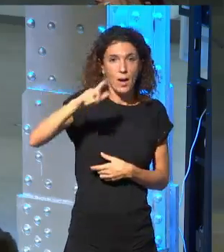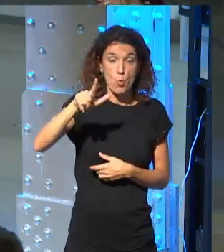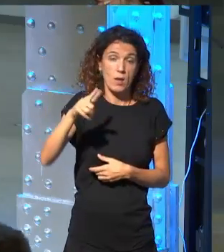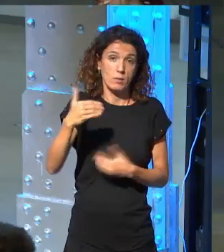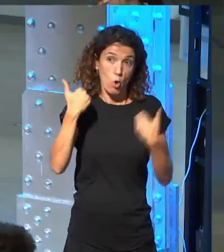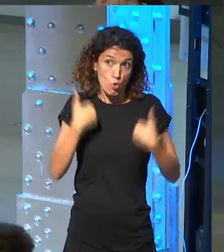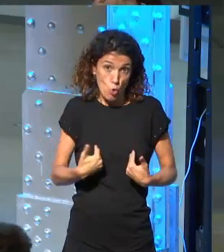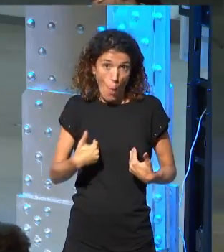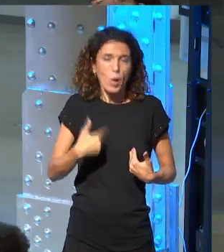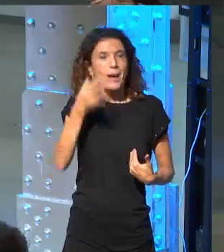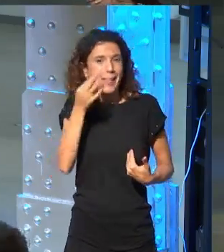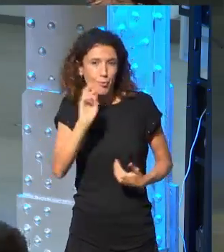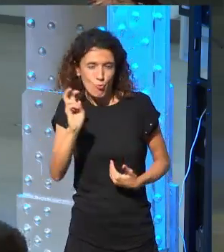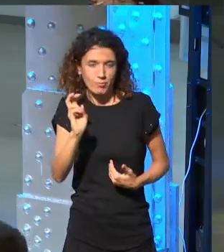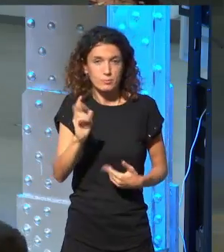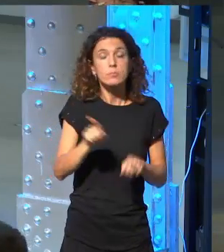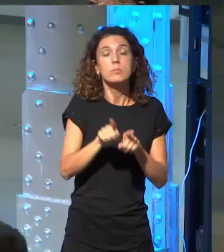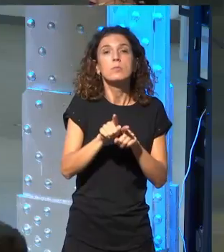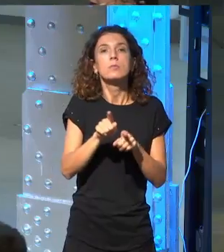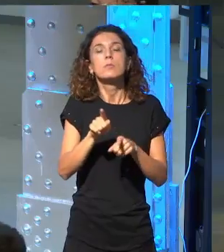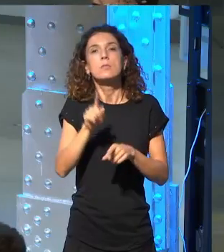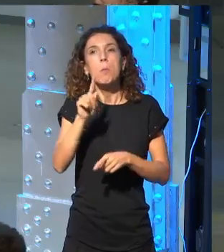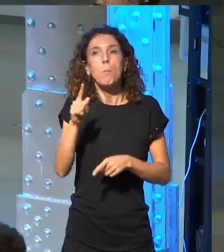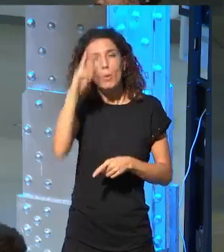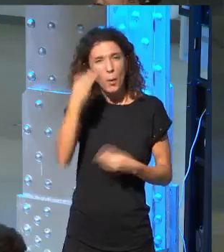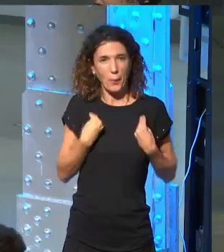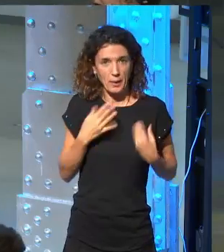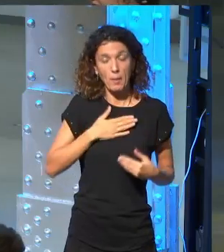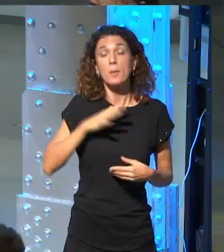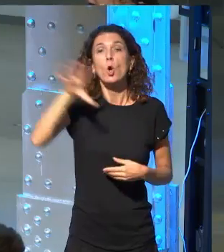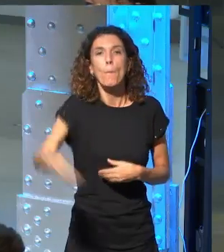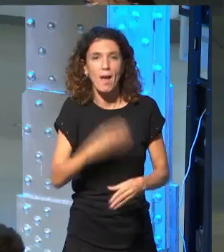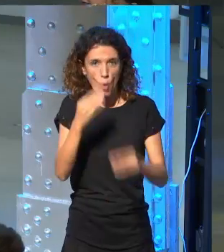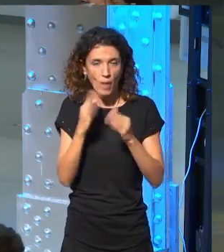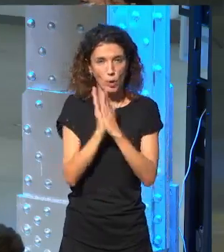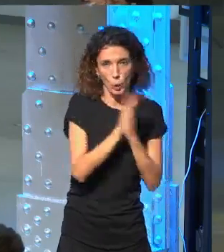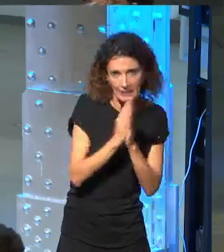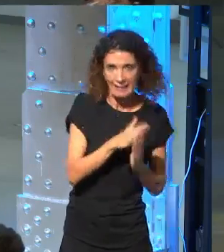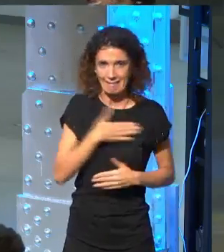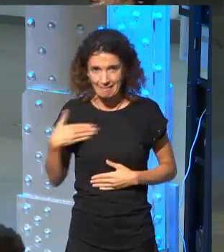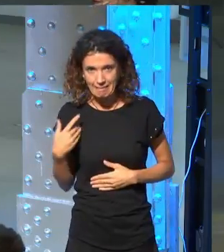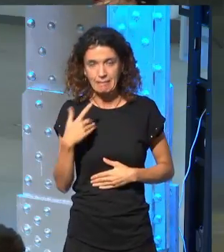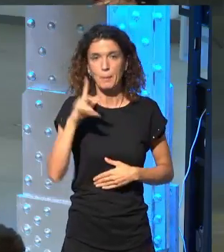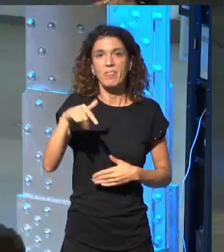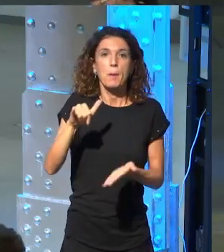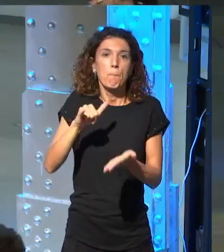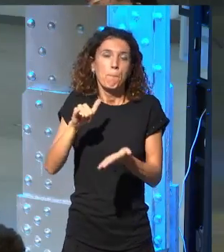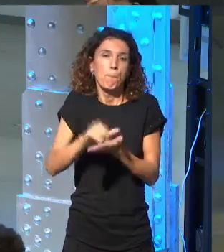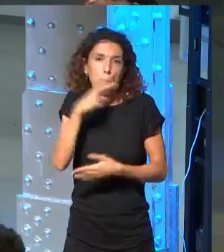soy yo, está muy preocupado por su vida, pero también muy preocupado por comprar un bocata de tortilla y el bollo que se ha